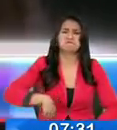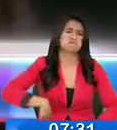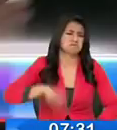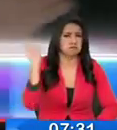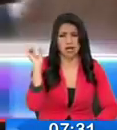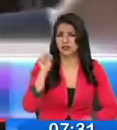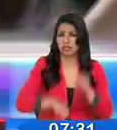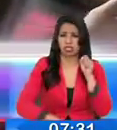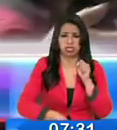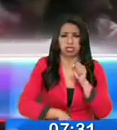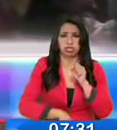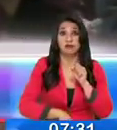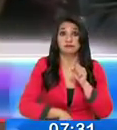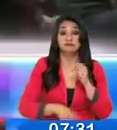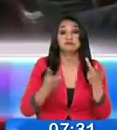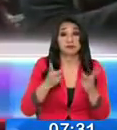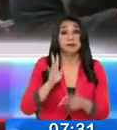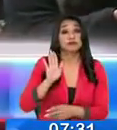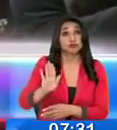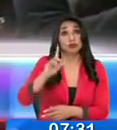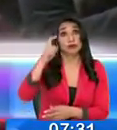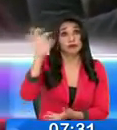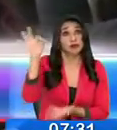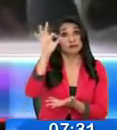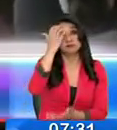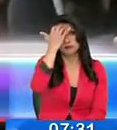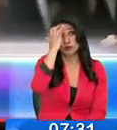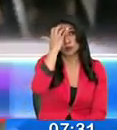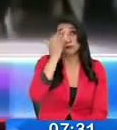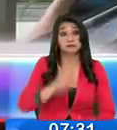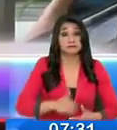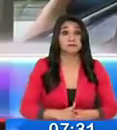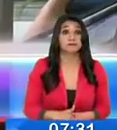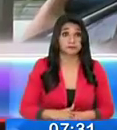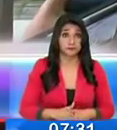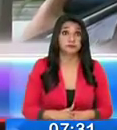no ha pasado para el gobernador Álvaro Castillo.